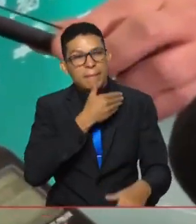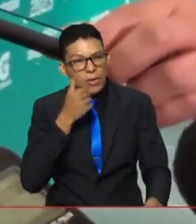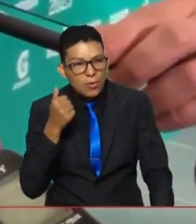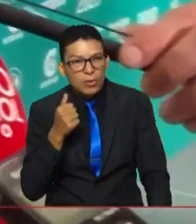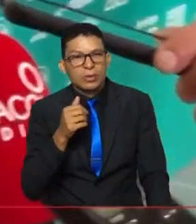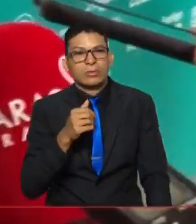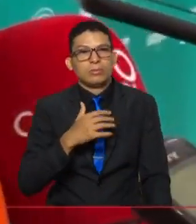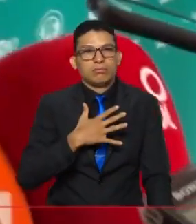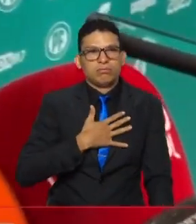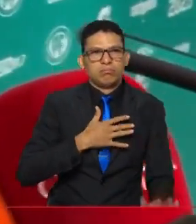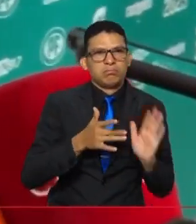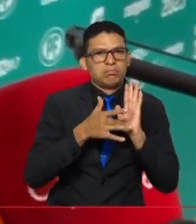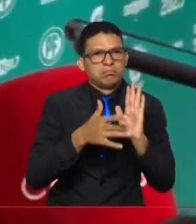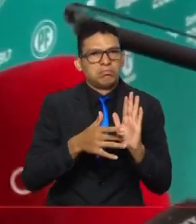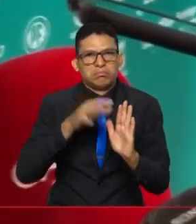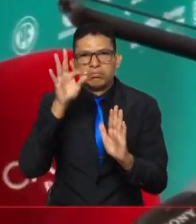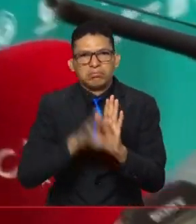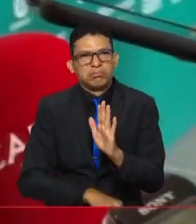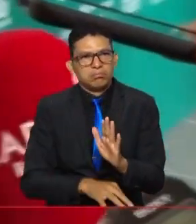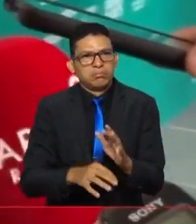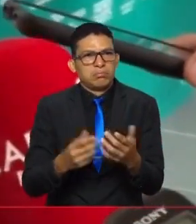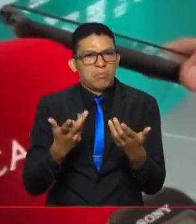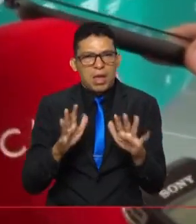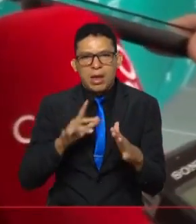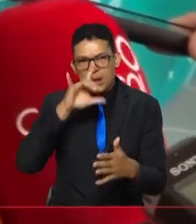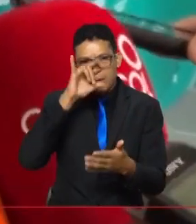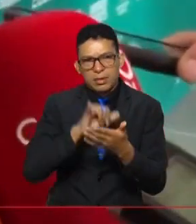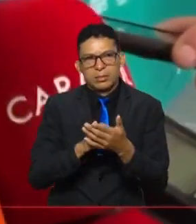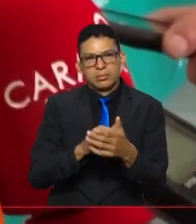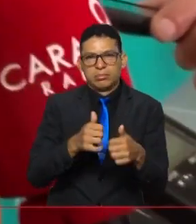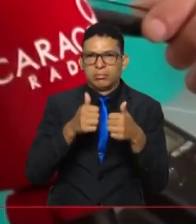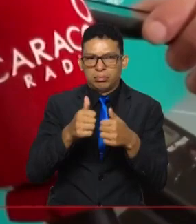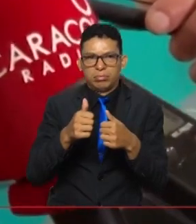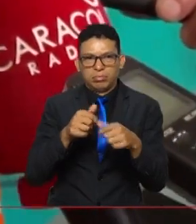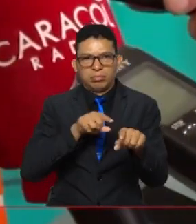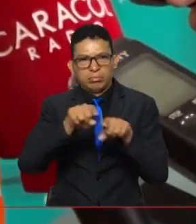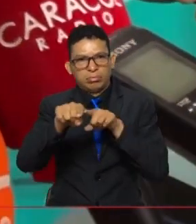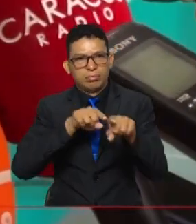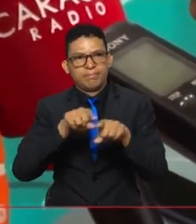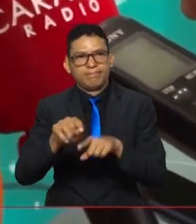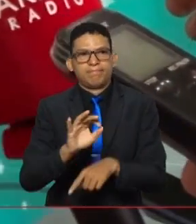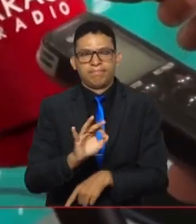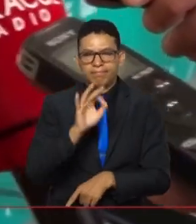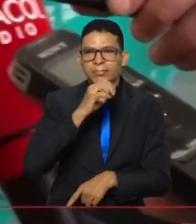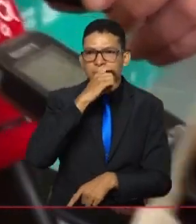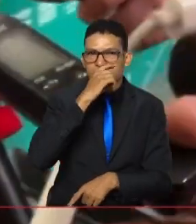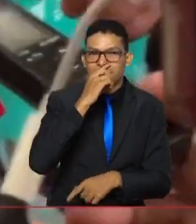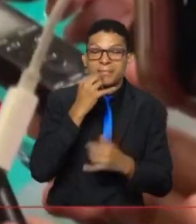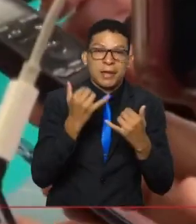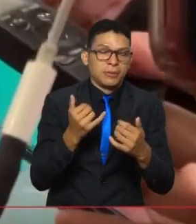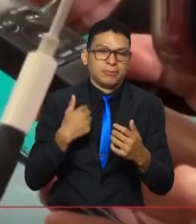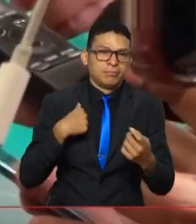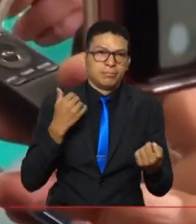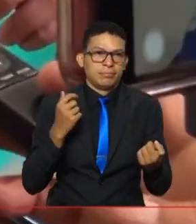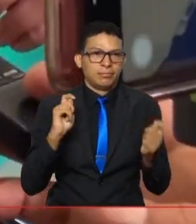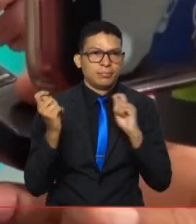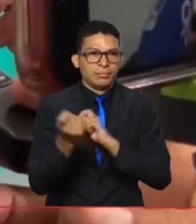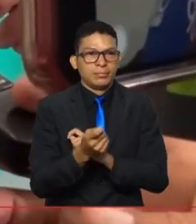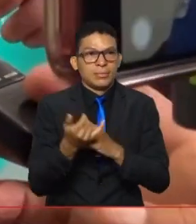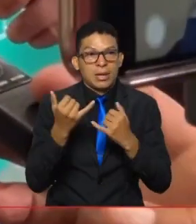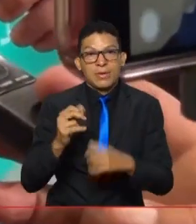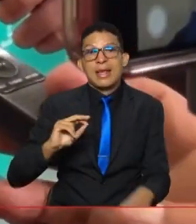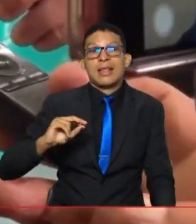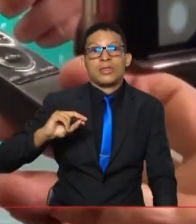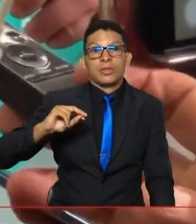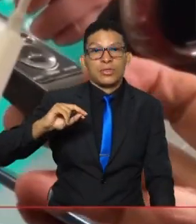eh No tengo que mostrarle nada nad nada a nadie y creo que le hiz muy buen partido hoy a Diego Elías ahora bueno pasar la página pensar en dobles mixtos dond